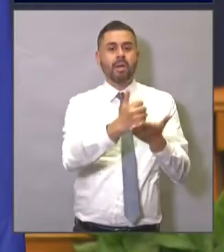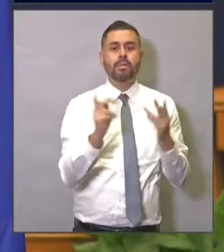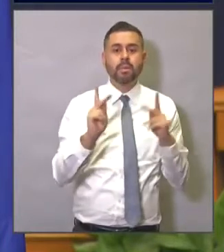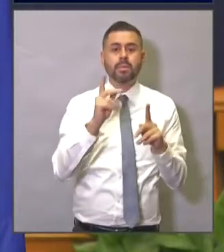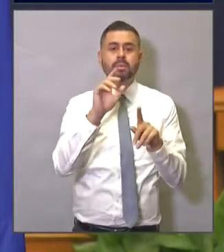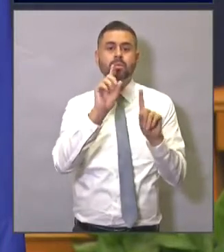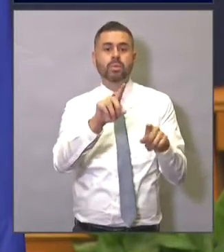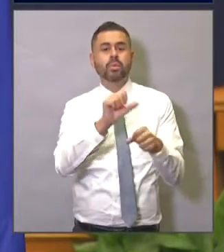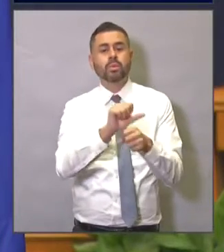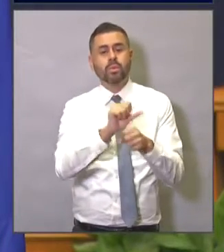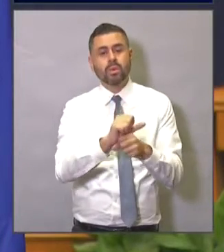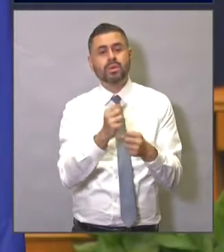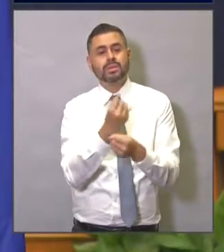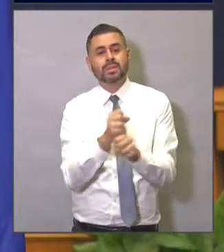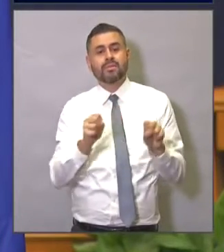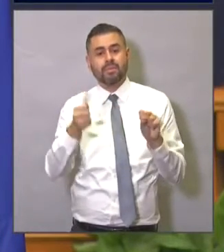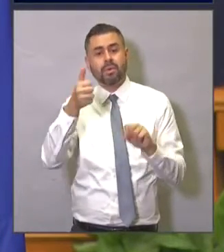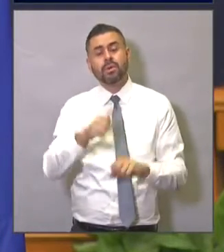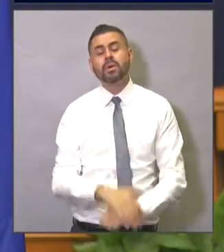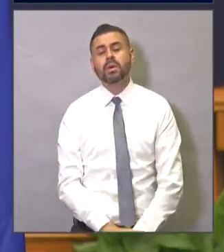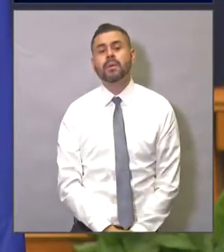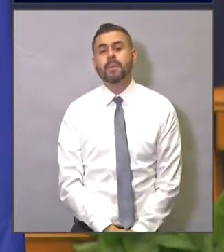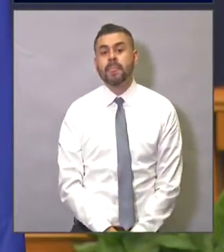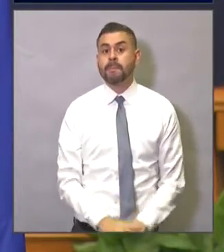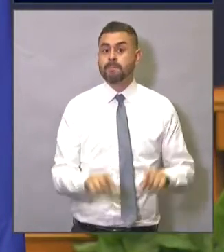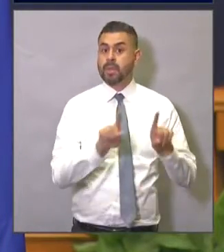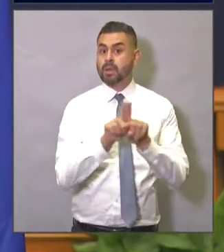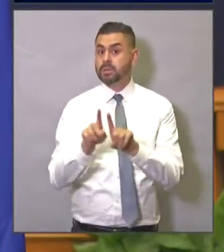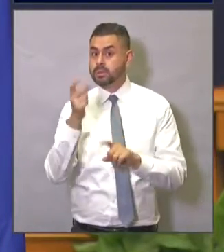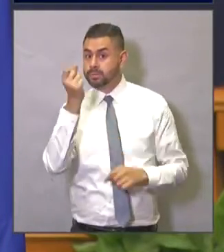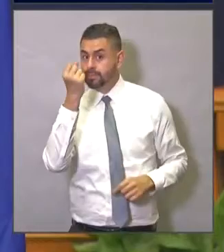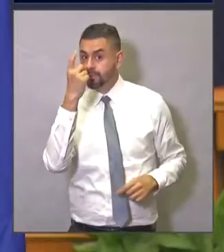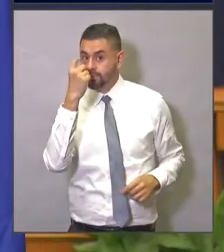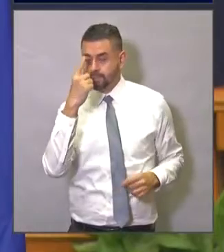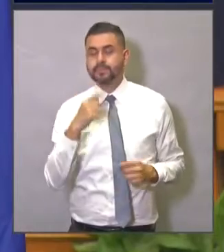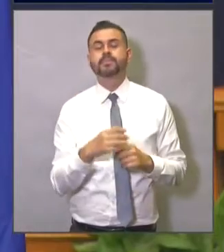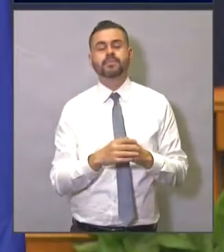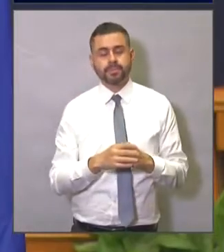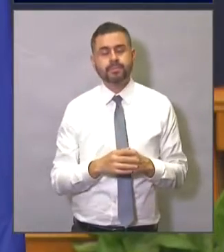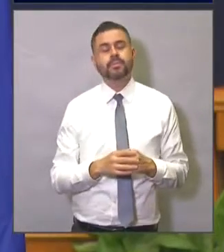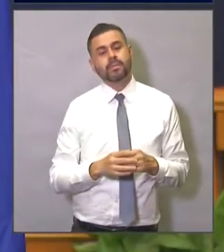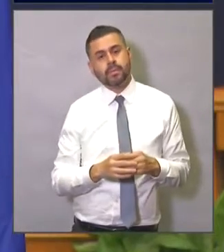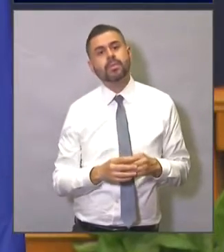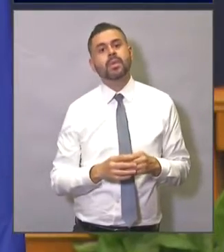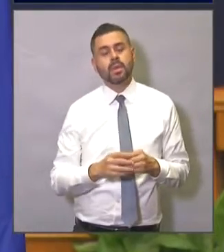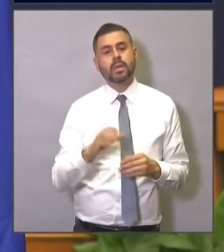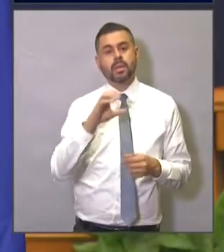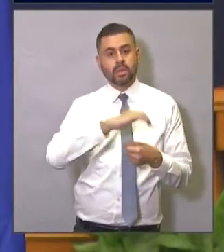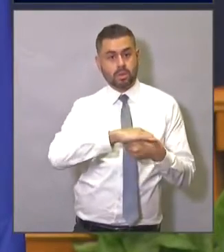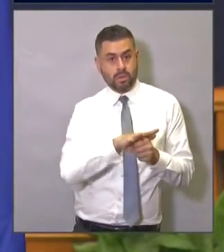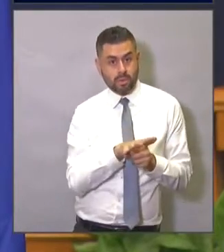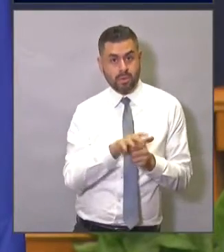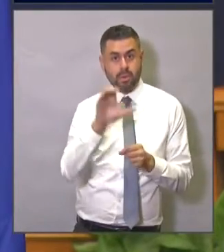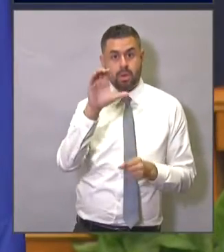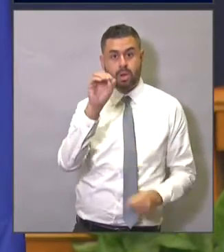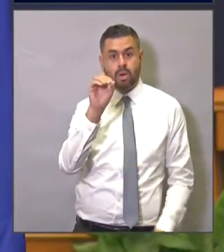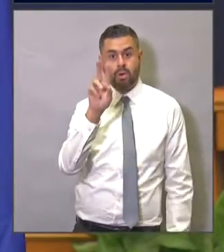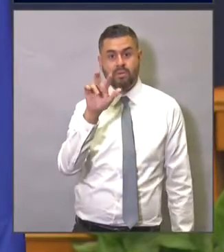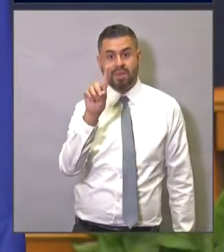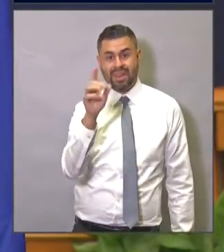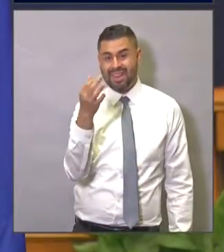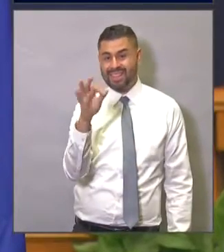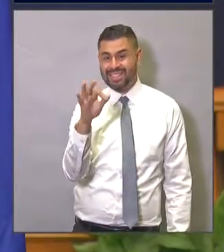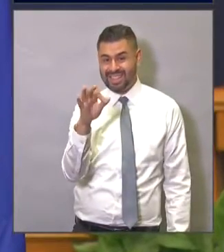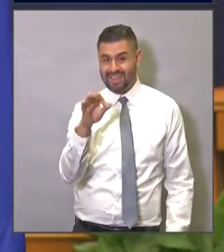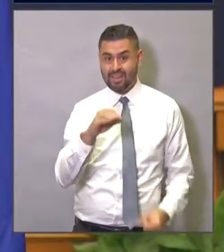en el trabajo. Además, reconocemos que existan otras consecuencias del COVID-19.